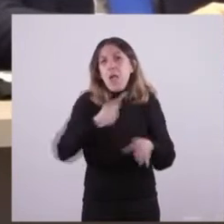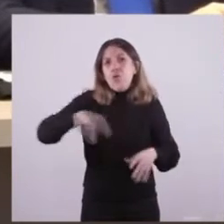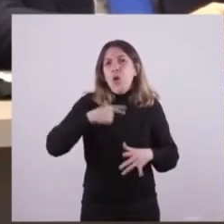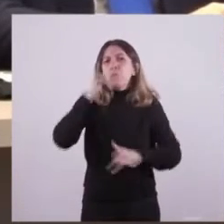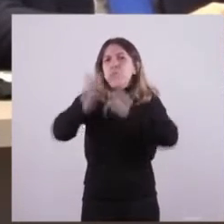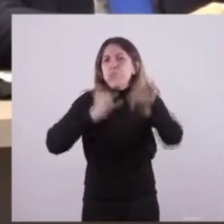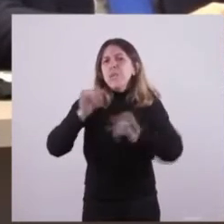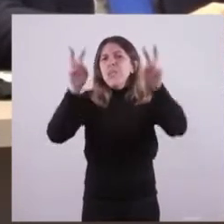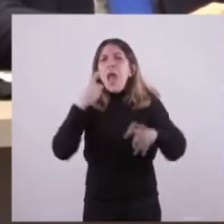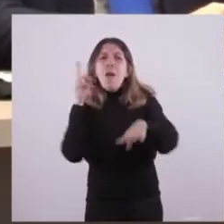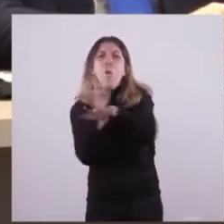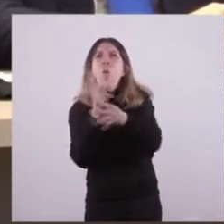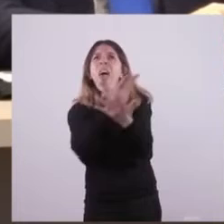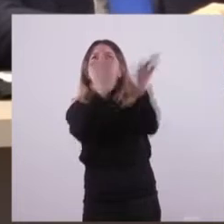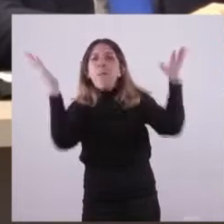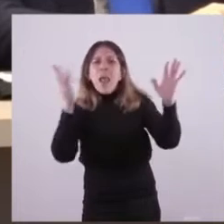de lo ambiental.